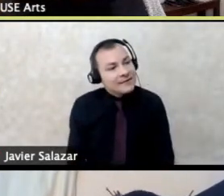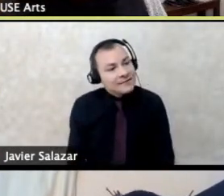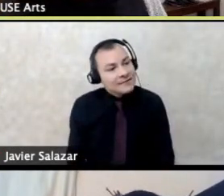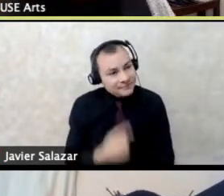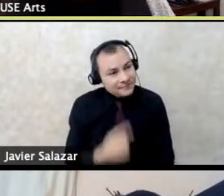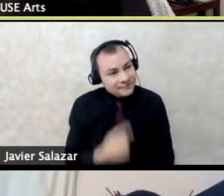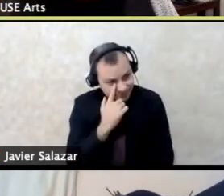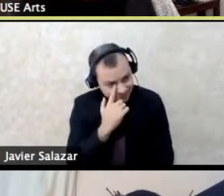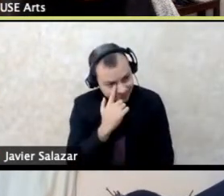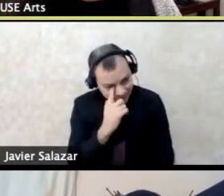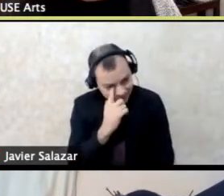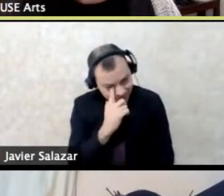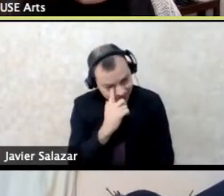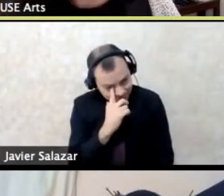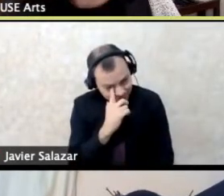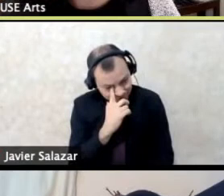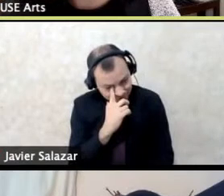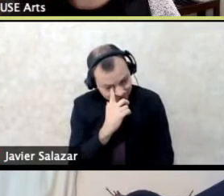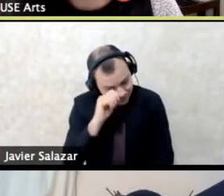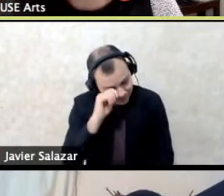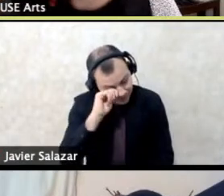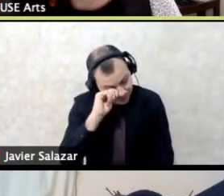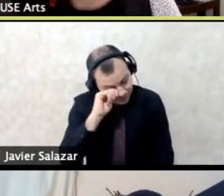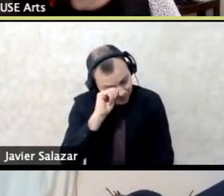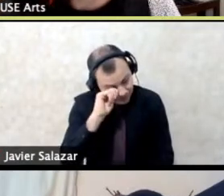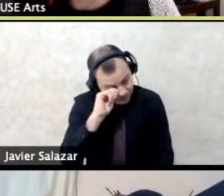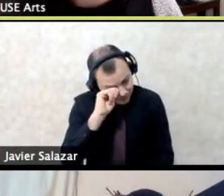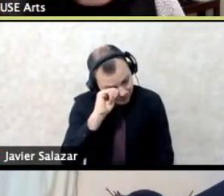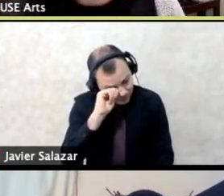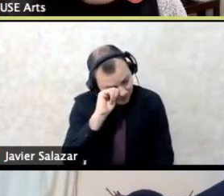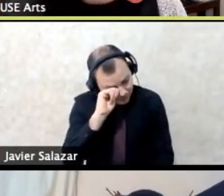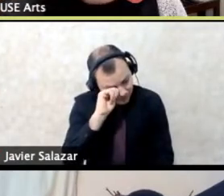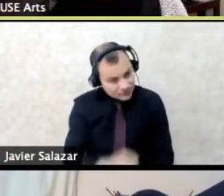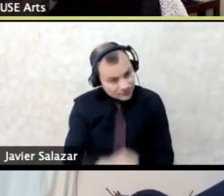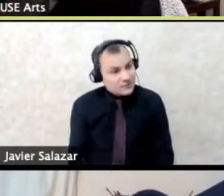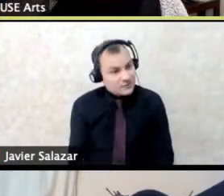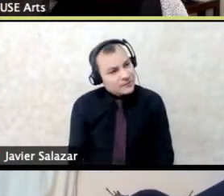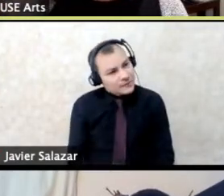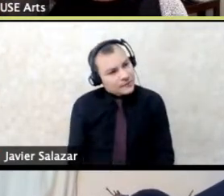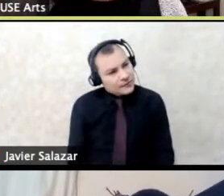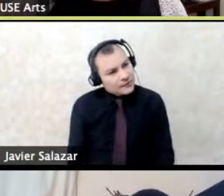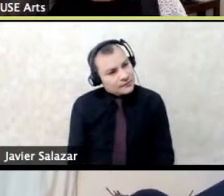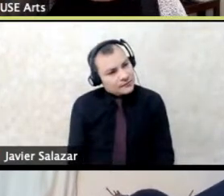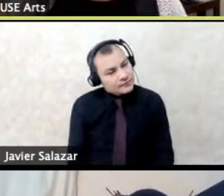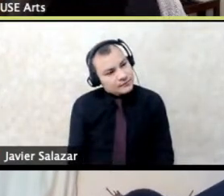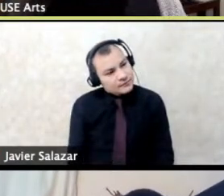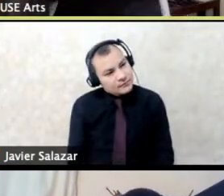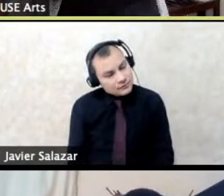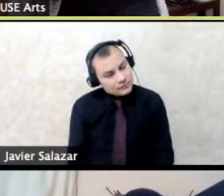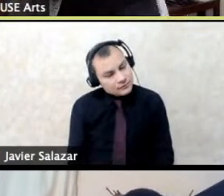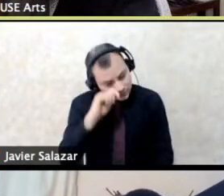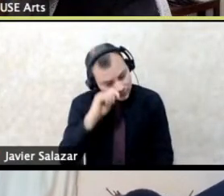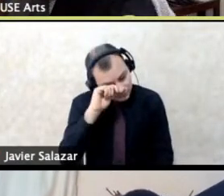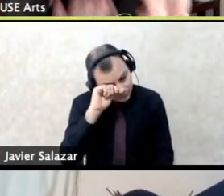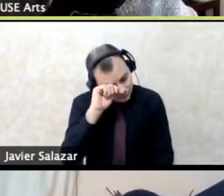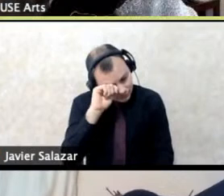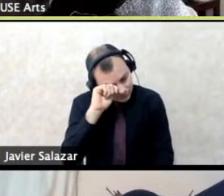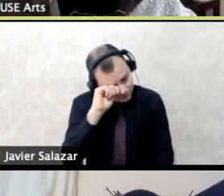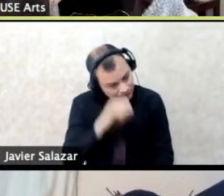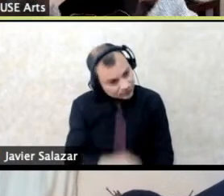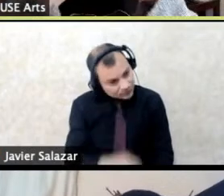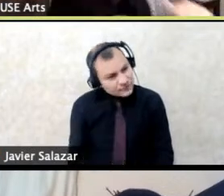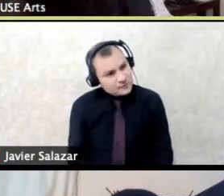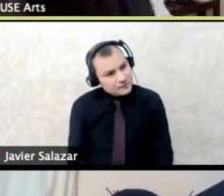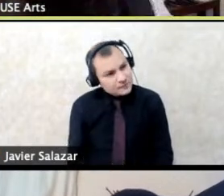the local music school that has 8 different components. Sorry, 8 different